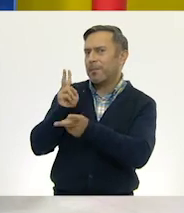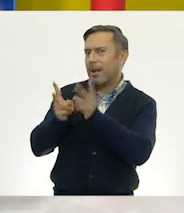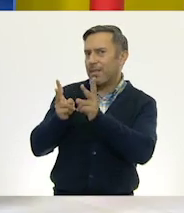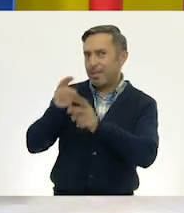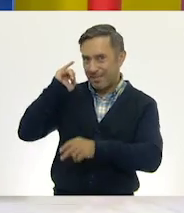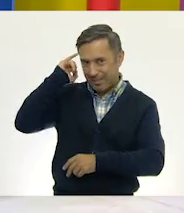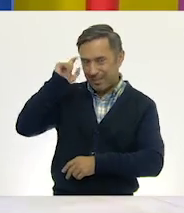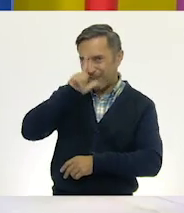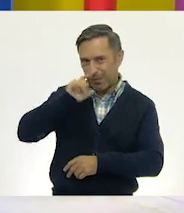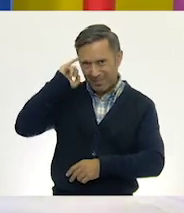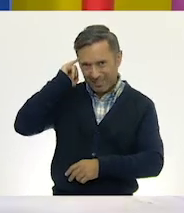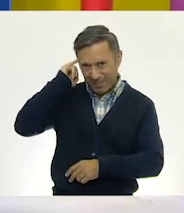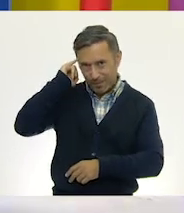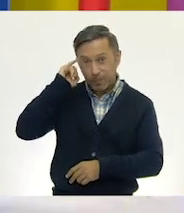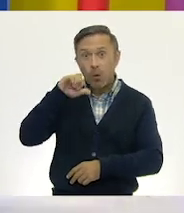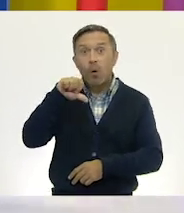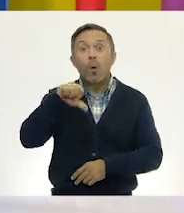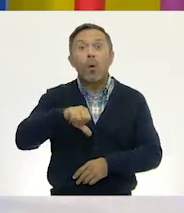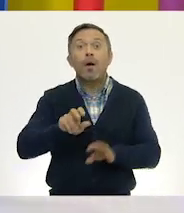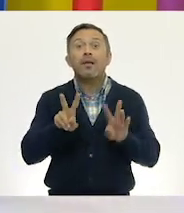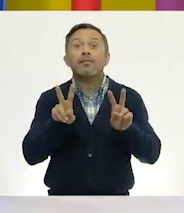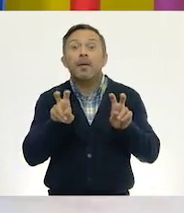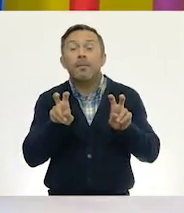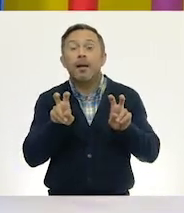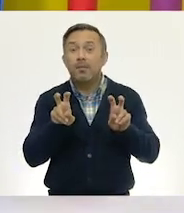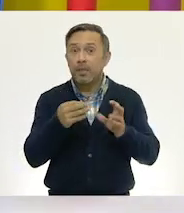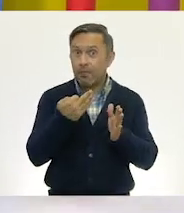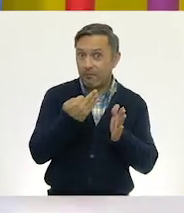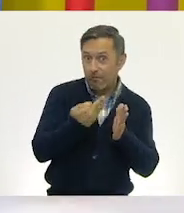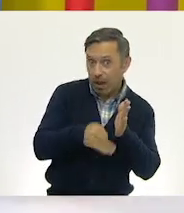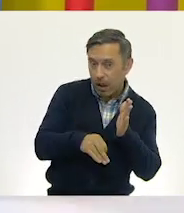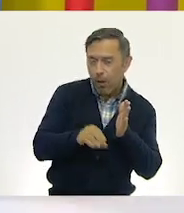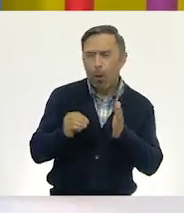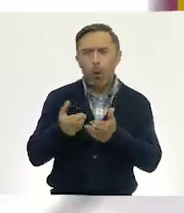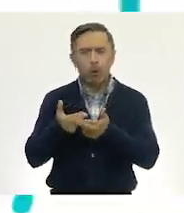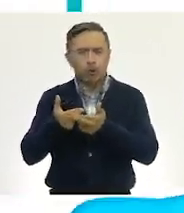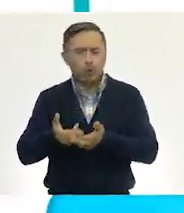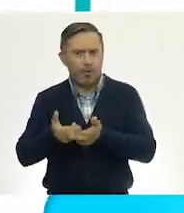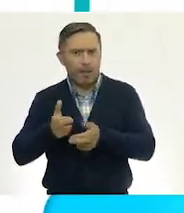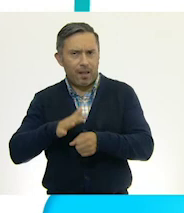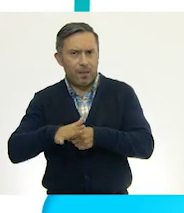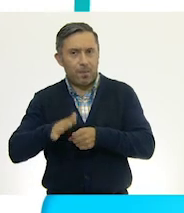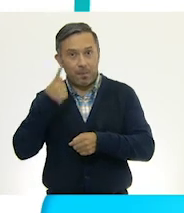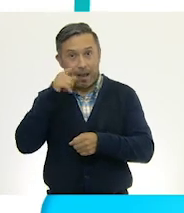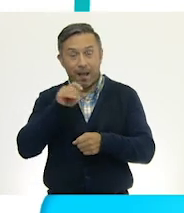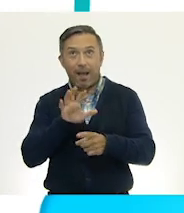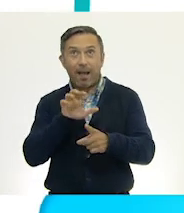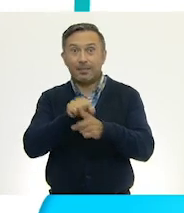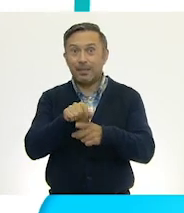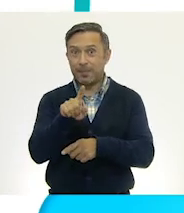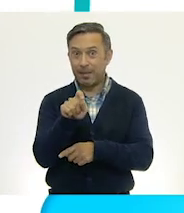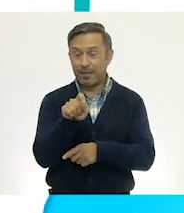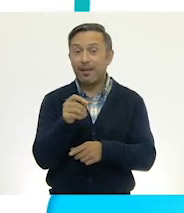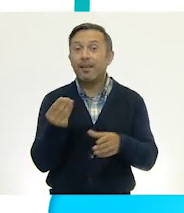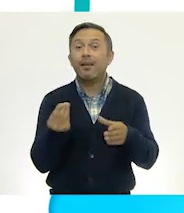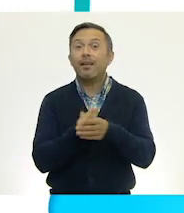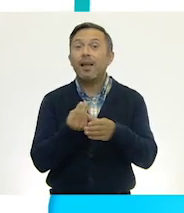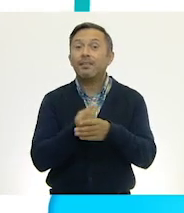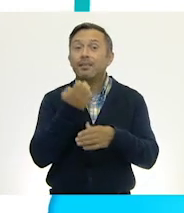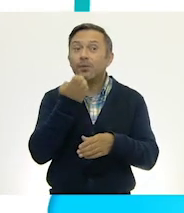hemos terminado con Falta o sobra para tener 20 en la asignatura de matemáticas de primero.